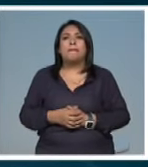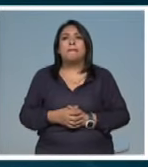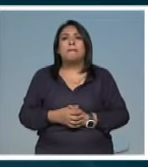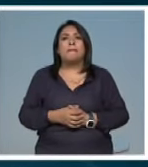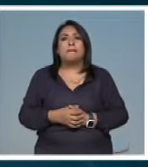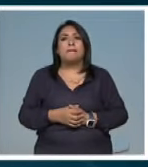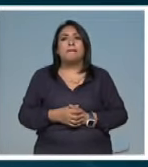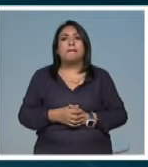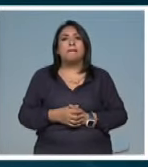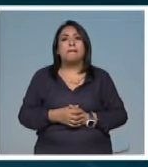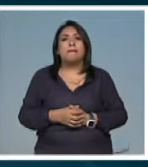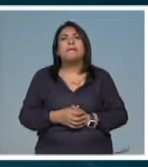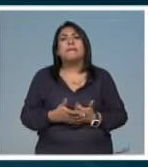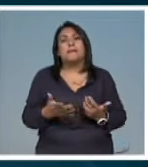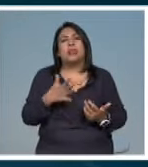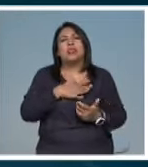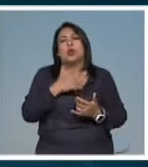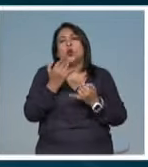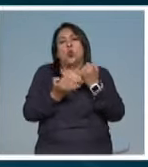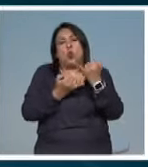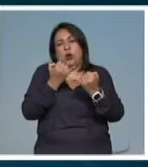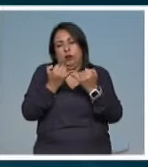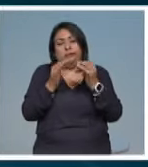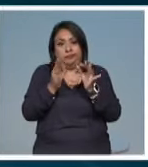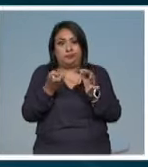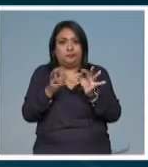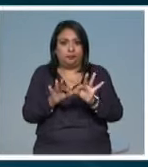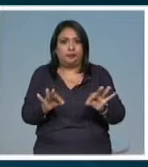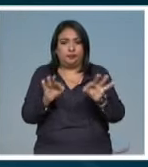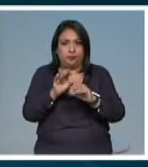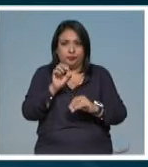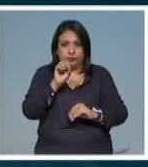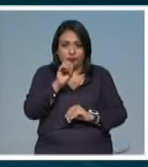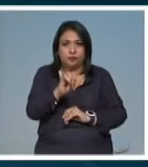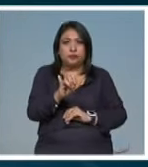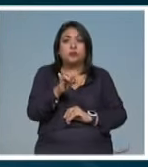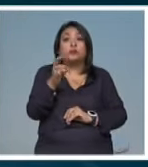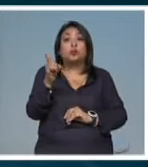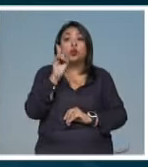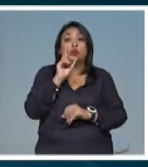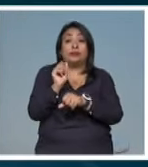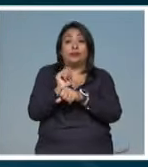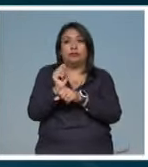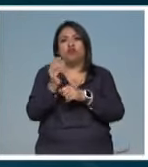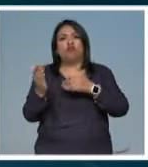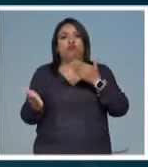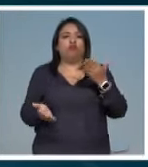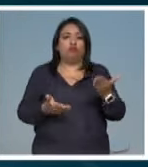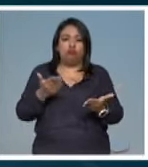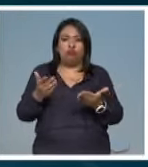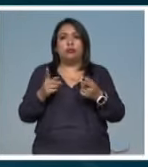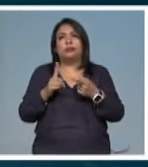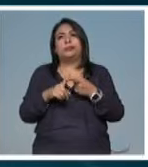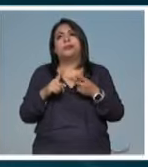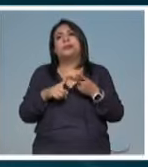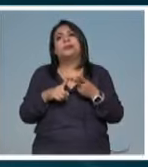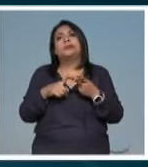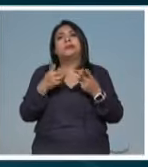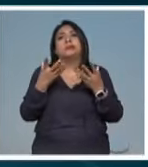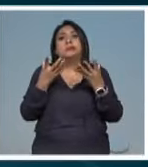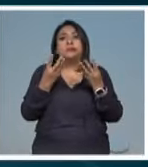parte lúdica muy importante, ¿sí? La actriz baila, se refiere